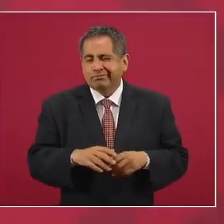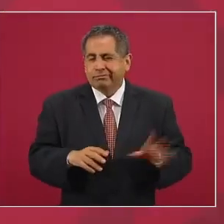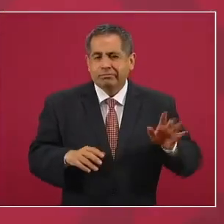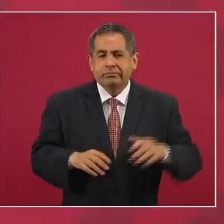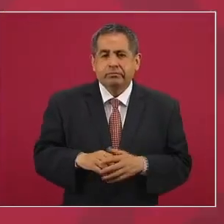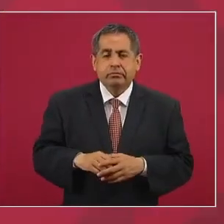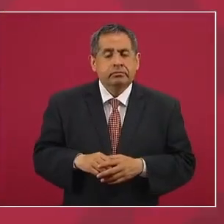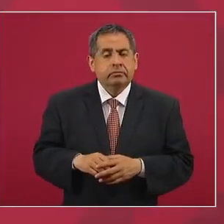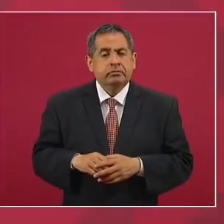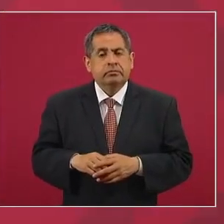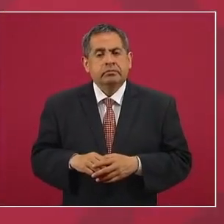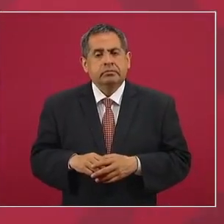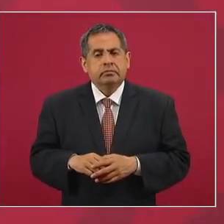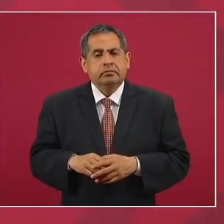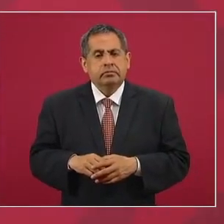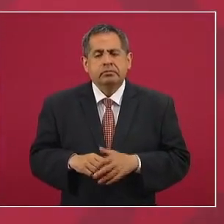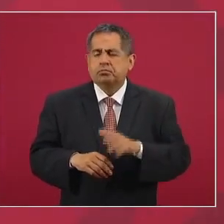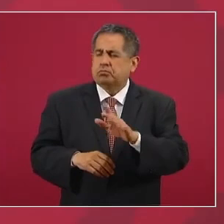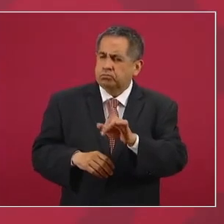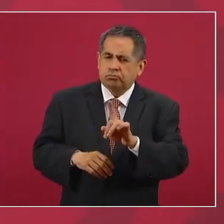presidente.